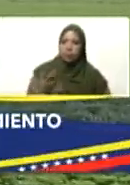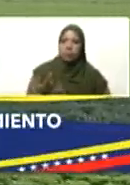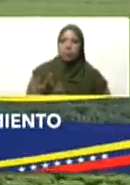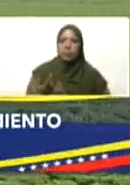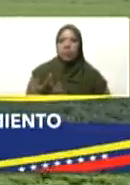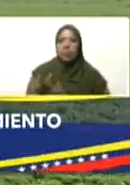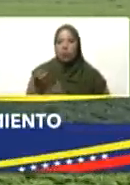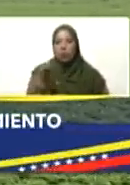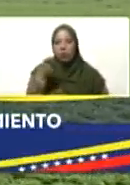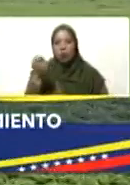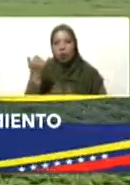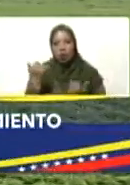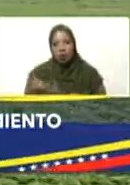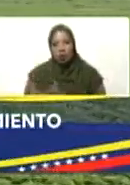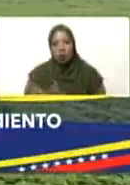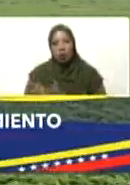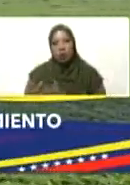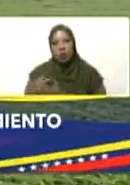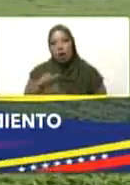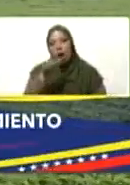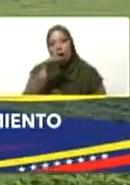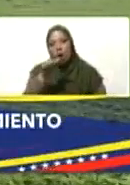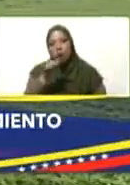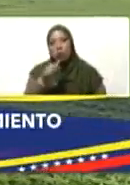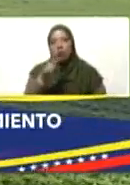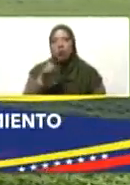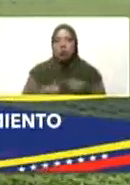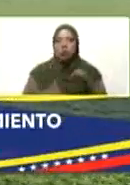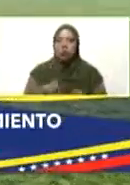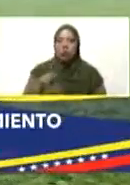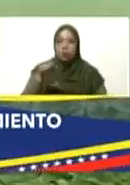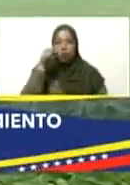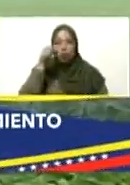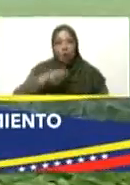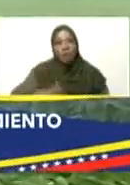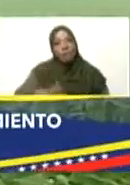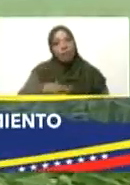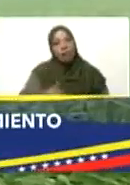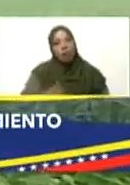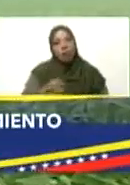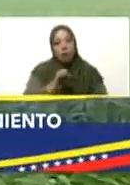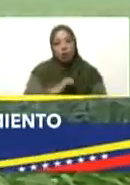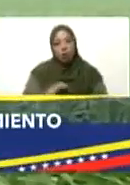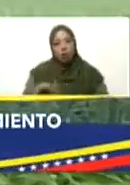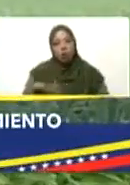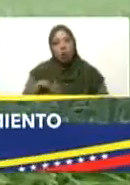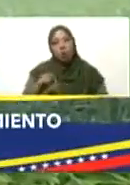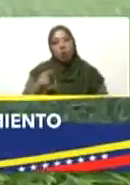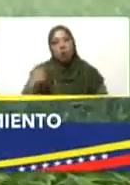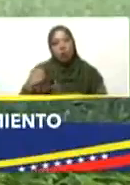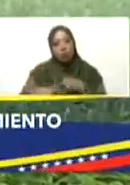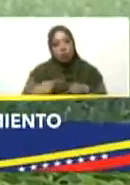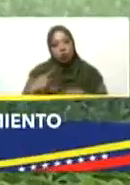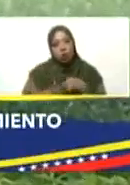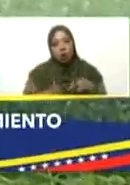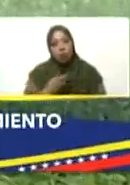el recurso, en este caso hídrico, que requiere en este caso la planta, que requiere el cultivo, porque eso se programa, presidente. Los